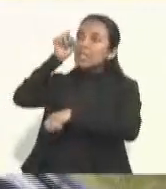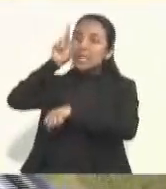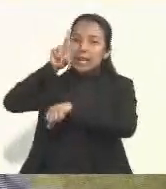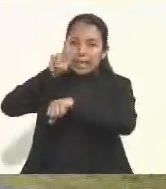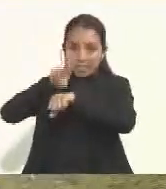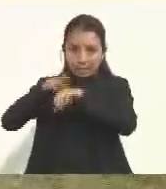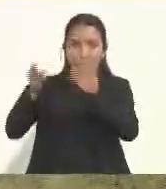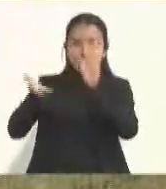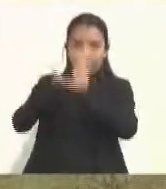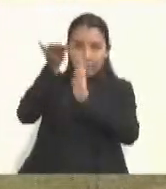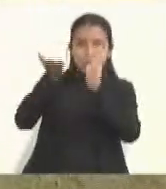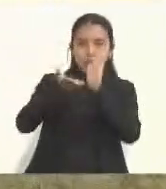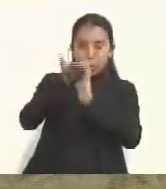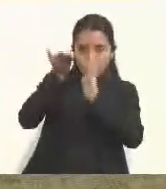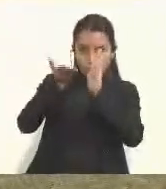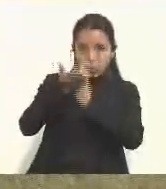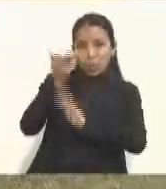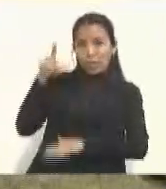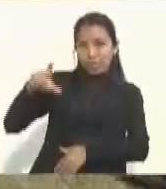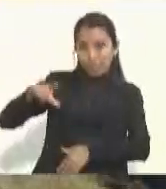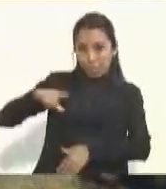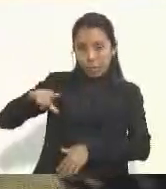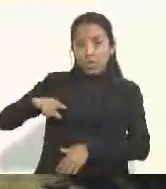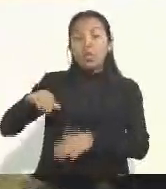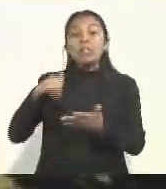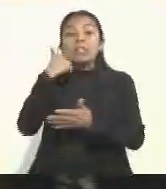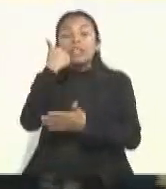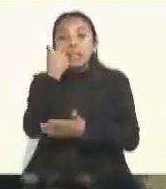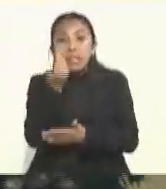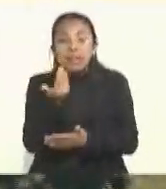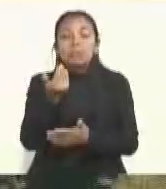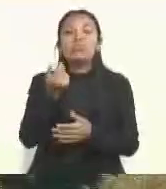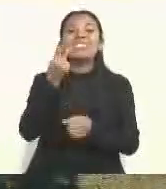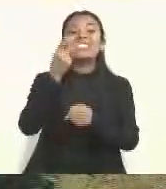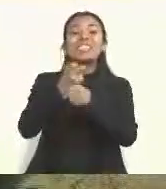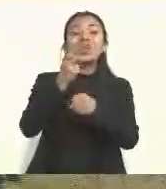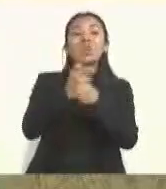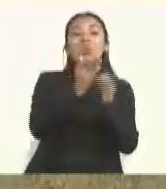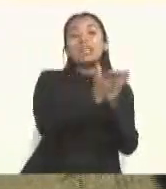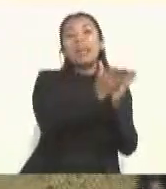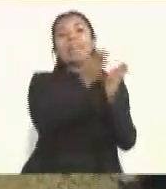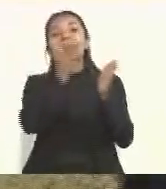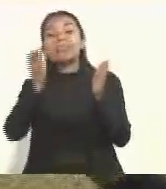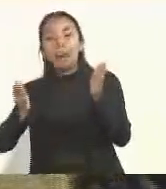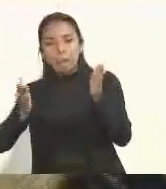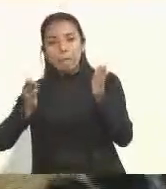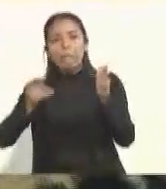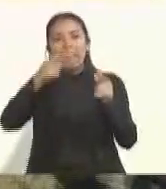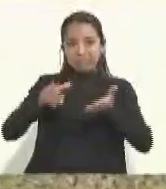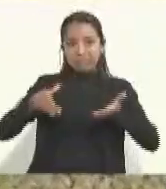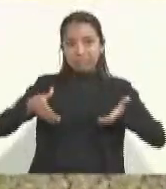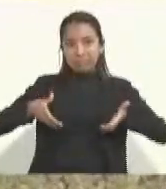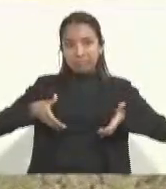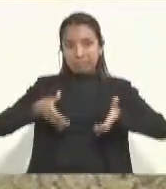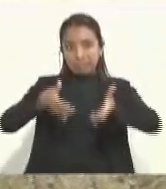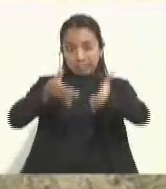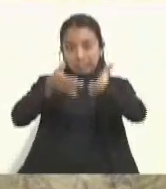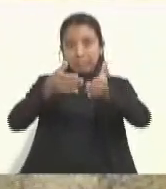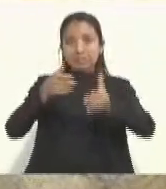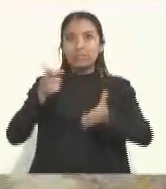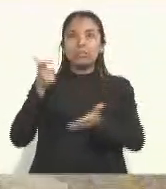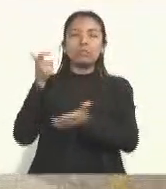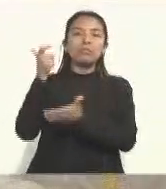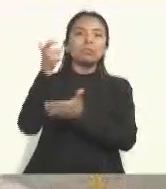de Infraestructura y Obras Públicas la construcción de la segunda etapa de libramiento de Coatepec con una